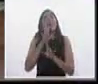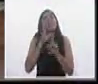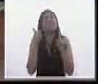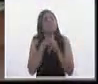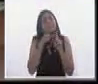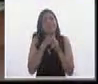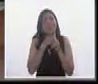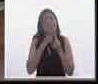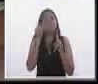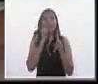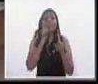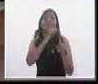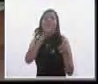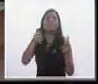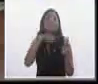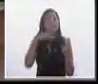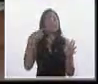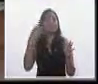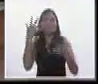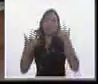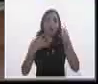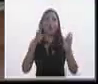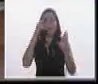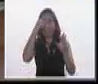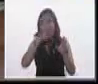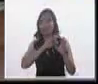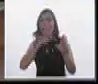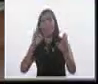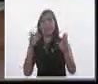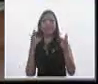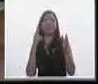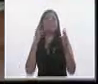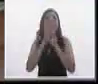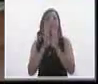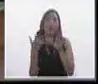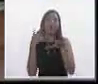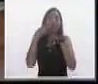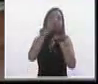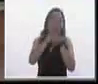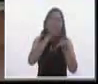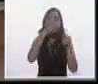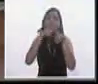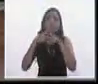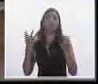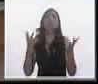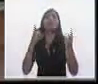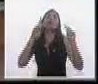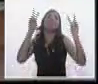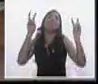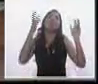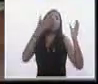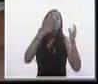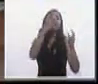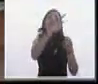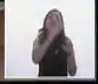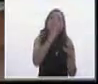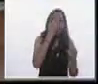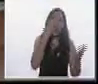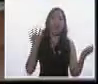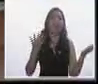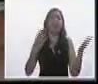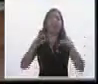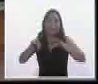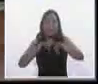retos que se enfrentan estas personas para insertarse en la sociedad y bueno el diferentes ámbitos no el ámbito escolar en el ámbito laboral